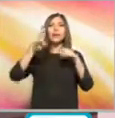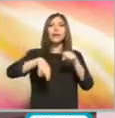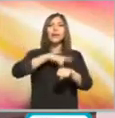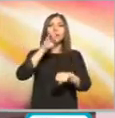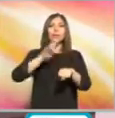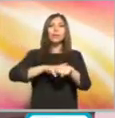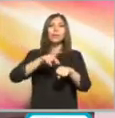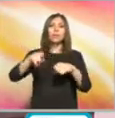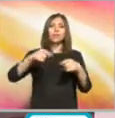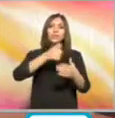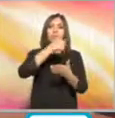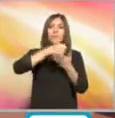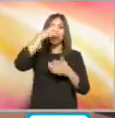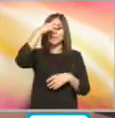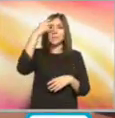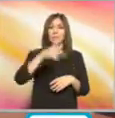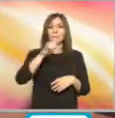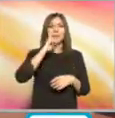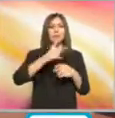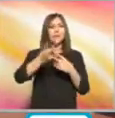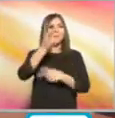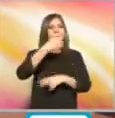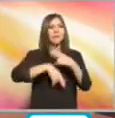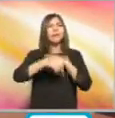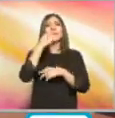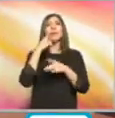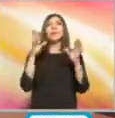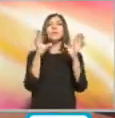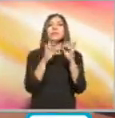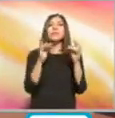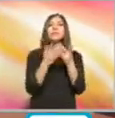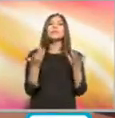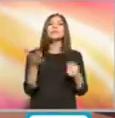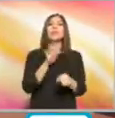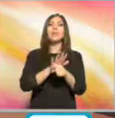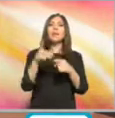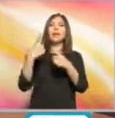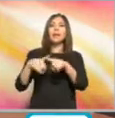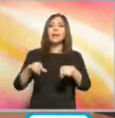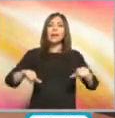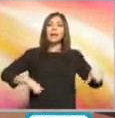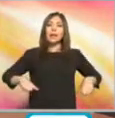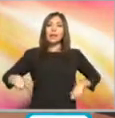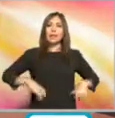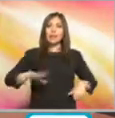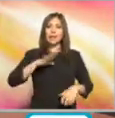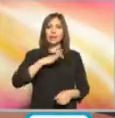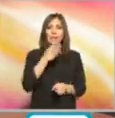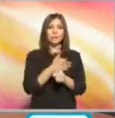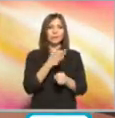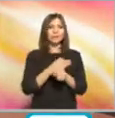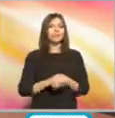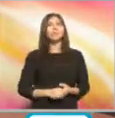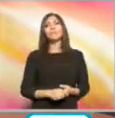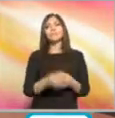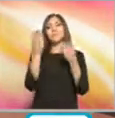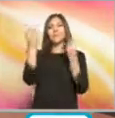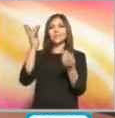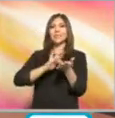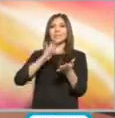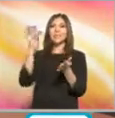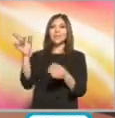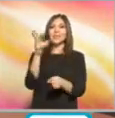Natural de la Ciudad de México. Está con nosotros porque nos va a platicar qué actividad nos ofrece en este momento. Bienvenida. Muchas gracias por la